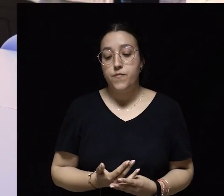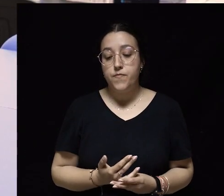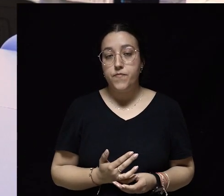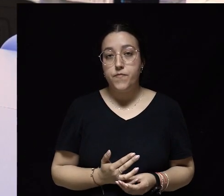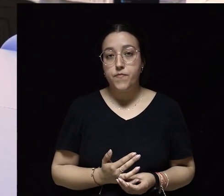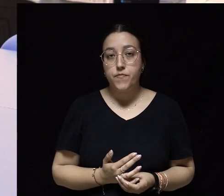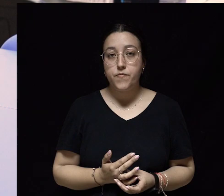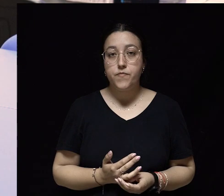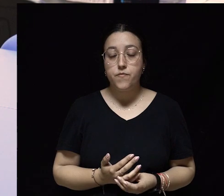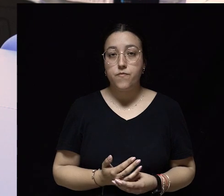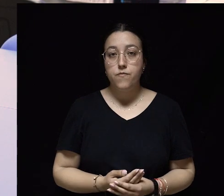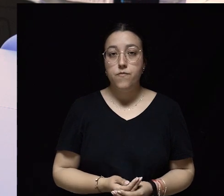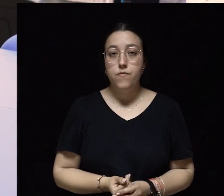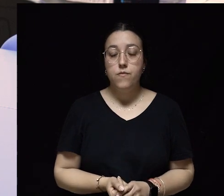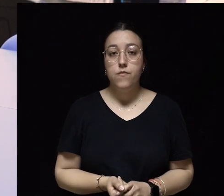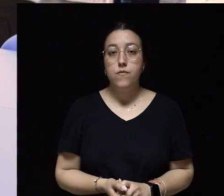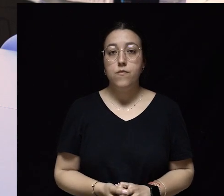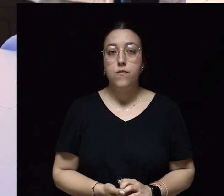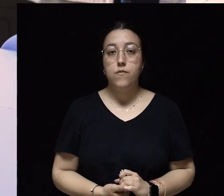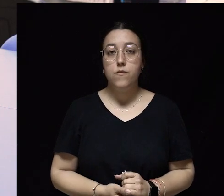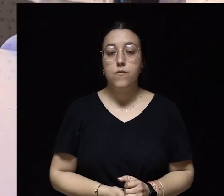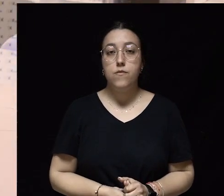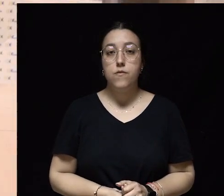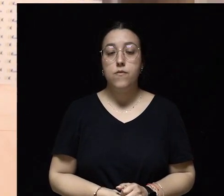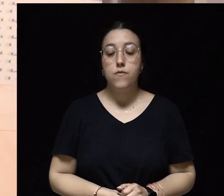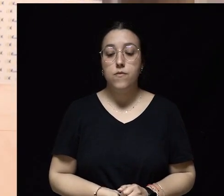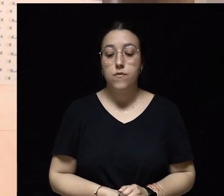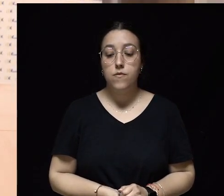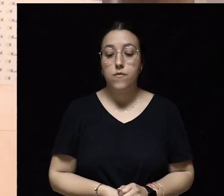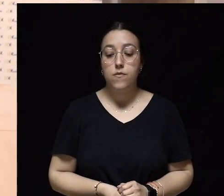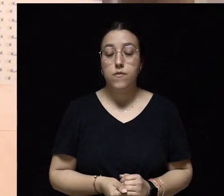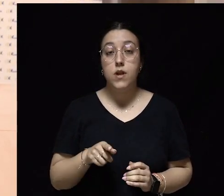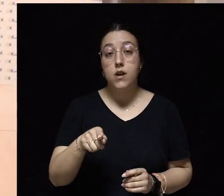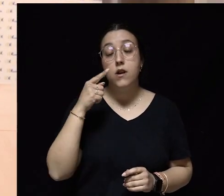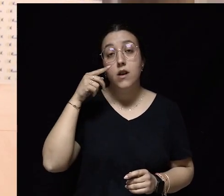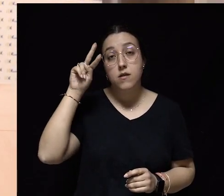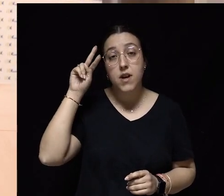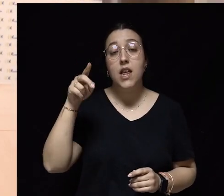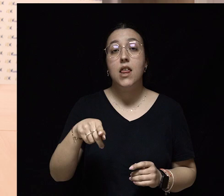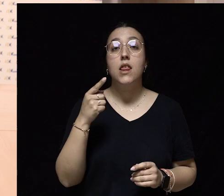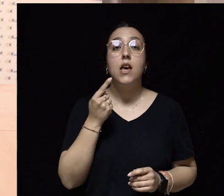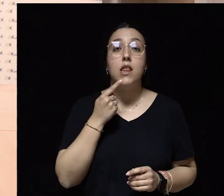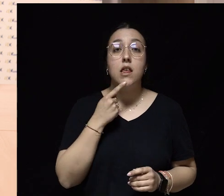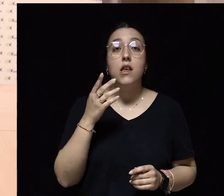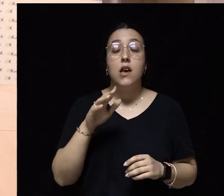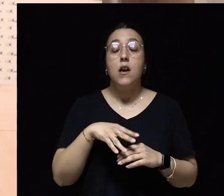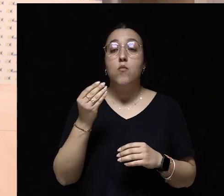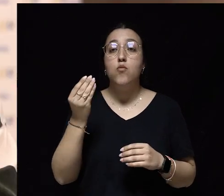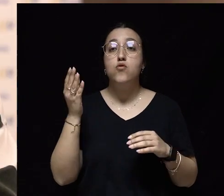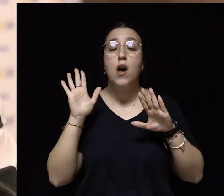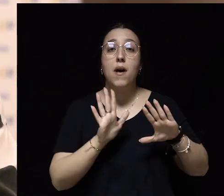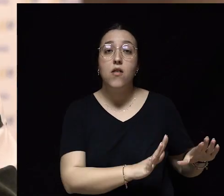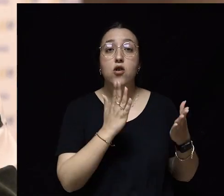ese porcentaje pues, sea diferente en un futuro muy cercano. Pues desde mi punto de vista lo que veo es que al haber tanto fracaso